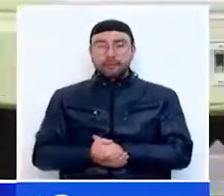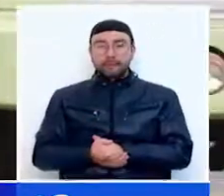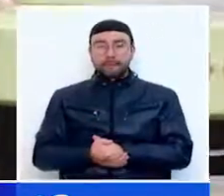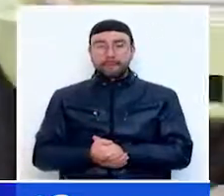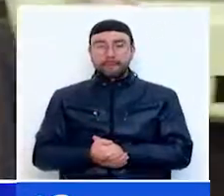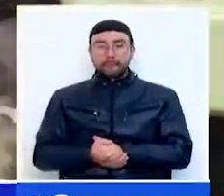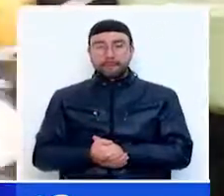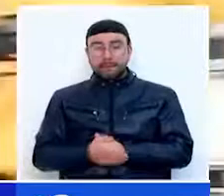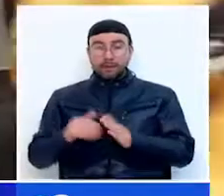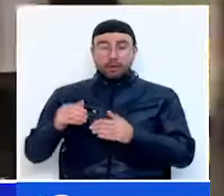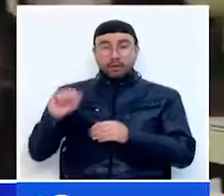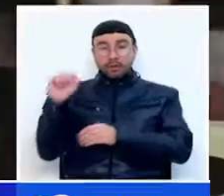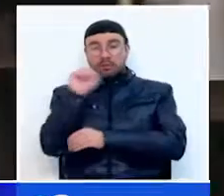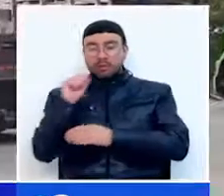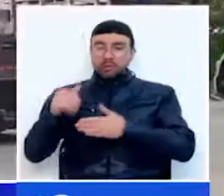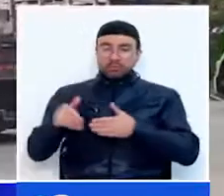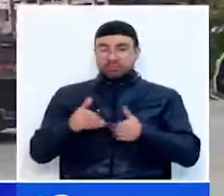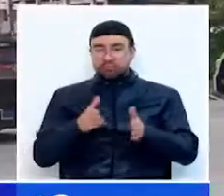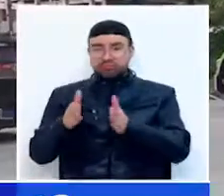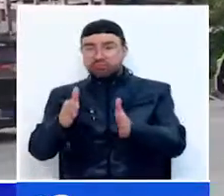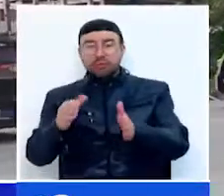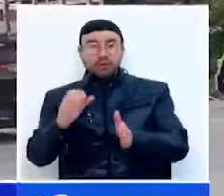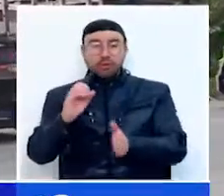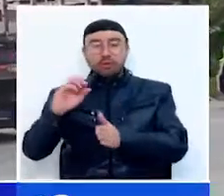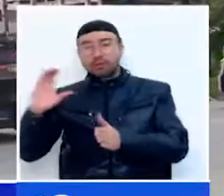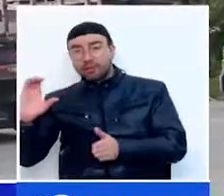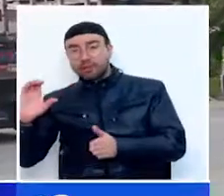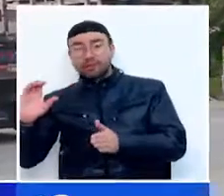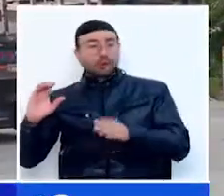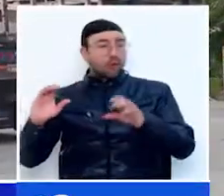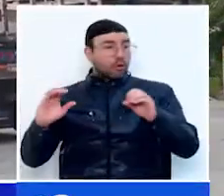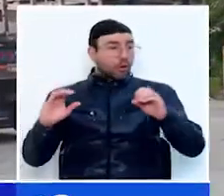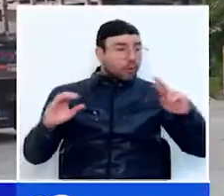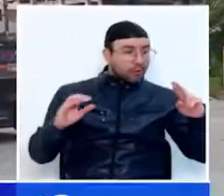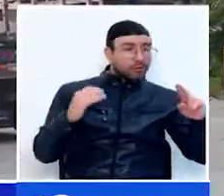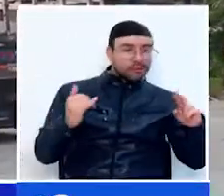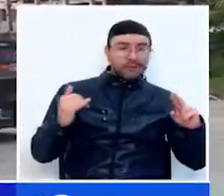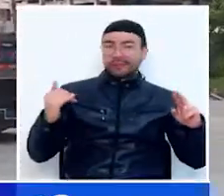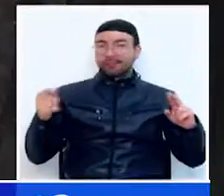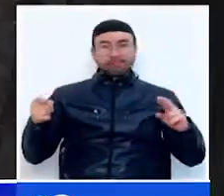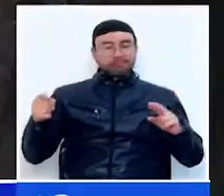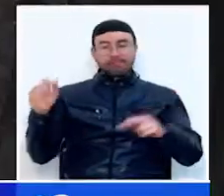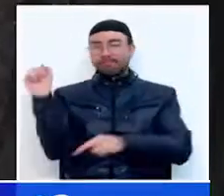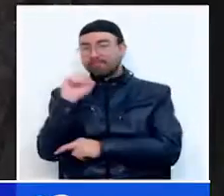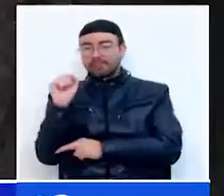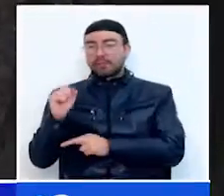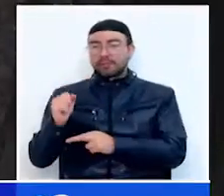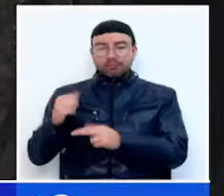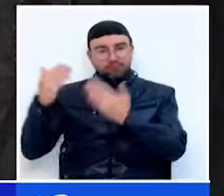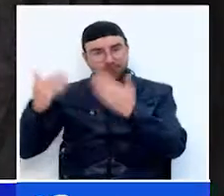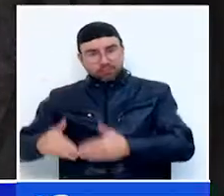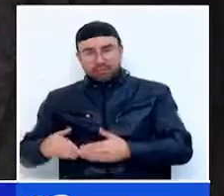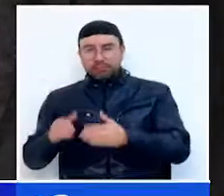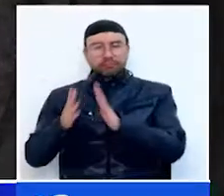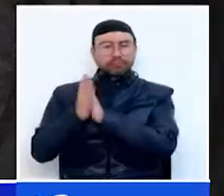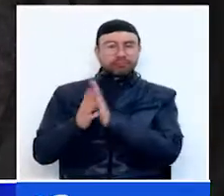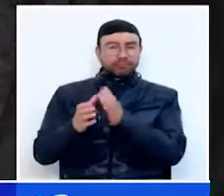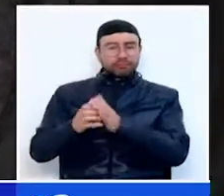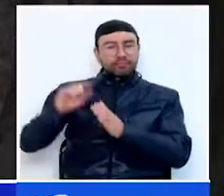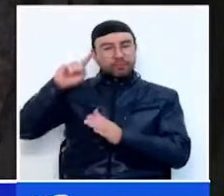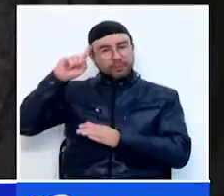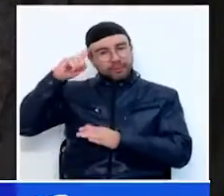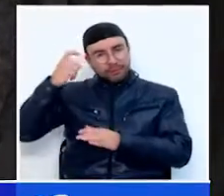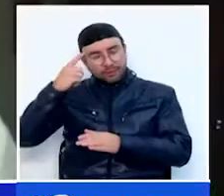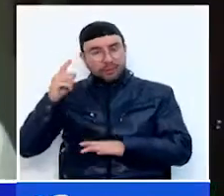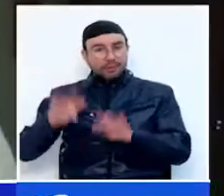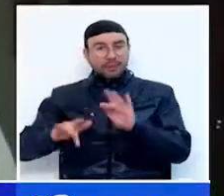Varias vías del occidente y el oriente del departamento de Caldas han sido afectadas por el paro camionero, indicó el secretario de Gobierno. En